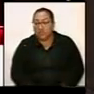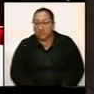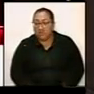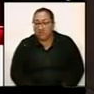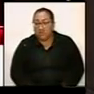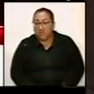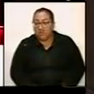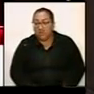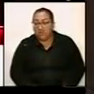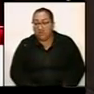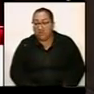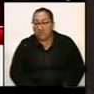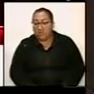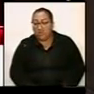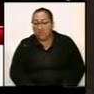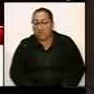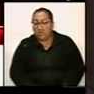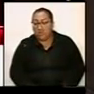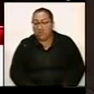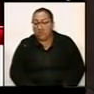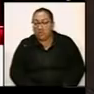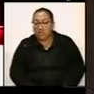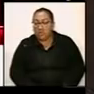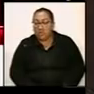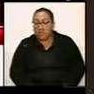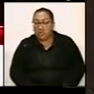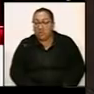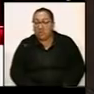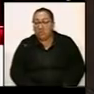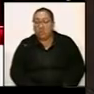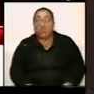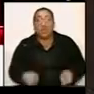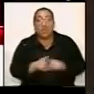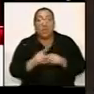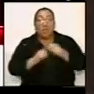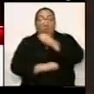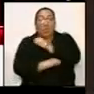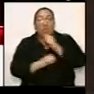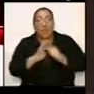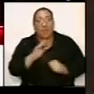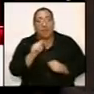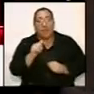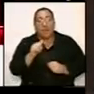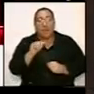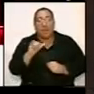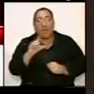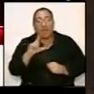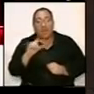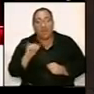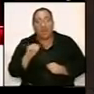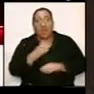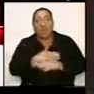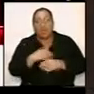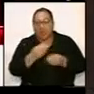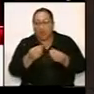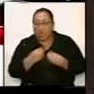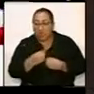Para que concluya, por favor. Tenemos también el puente Bailey que nos dio cuando estuvo en ese